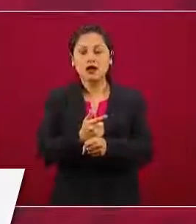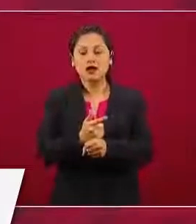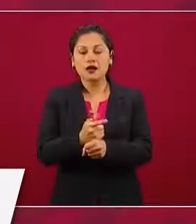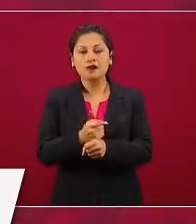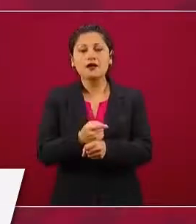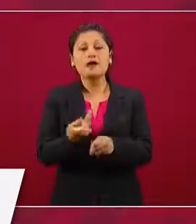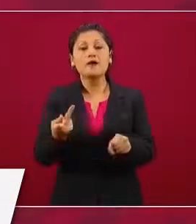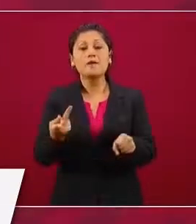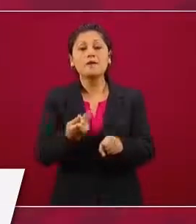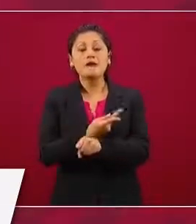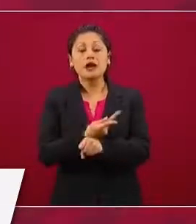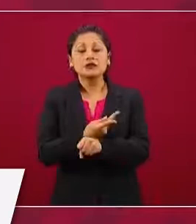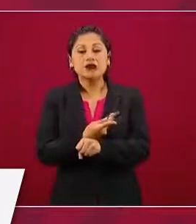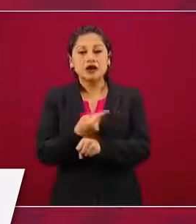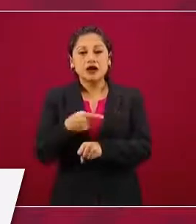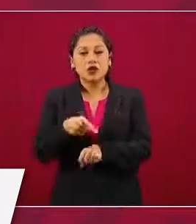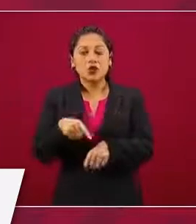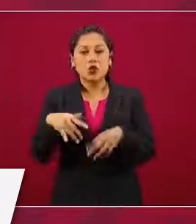habían privatizado